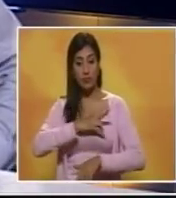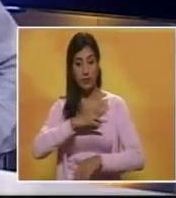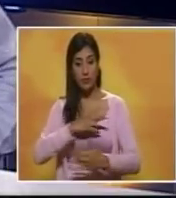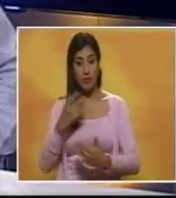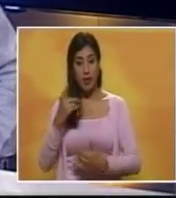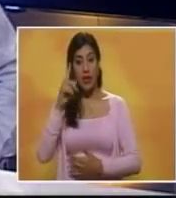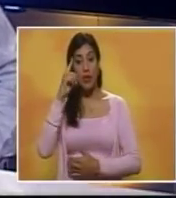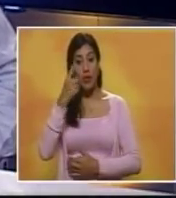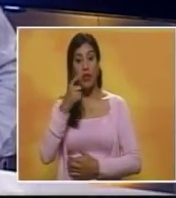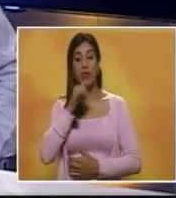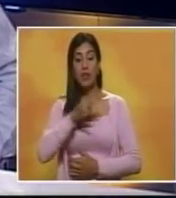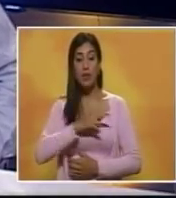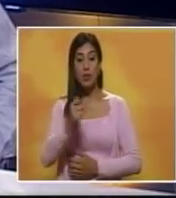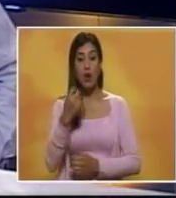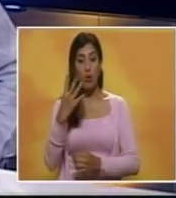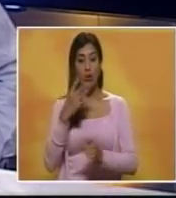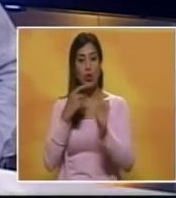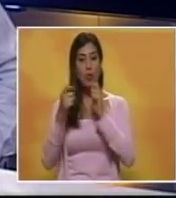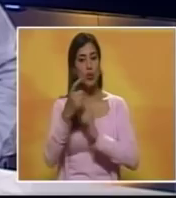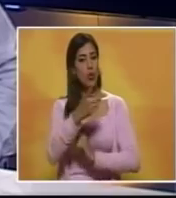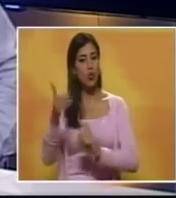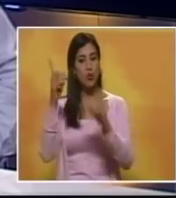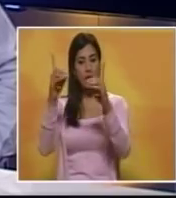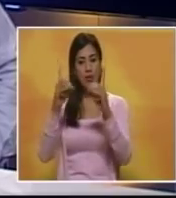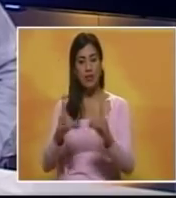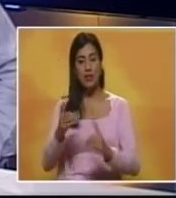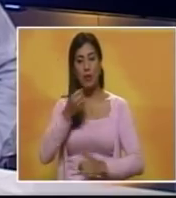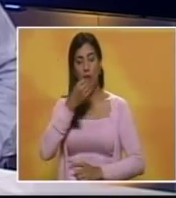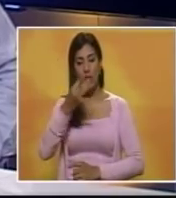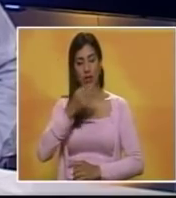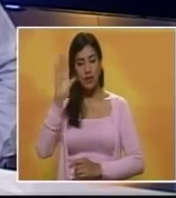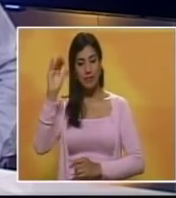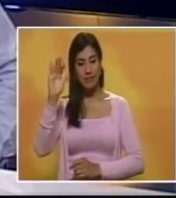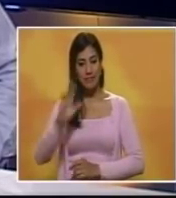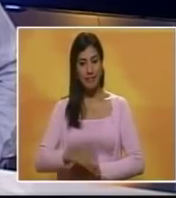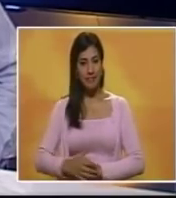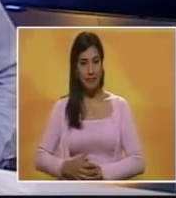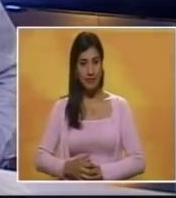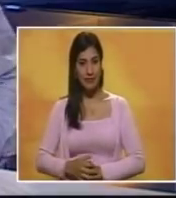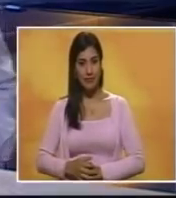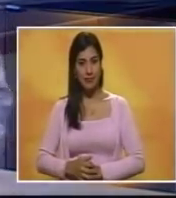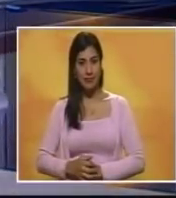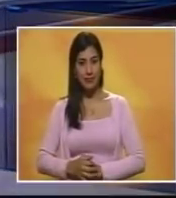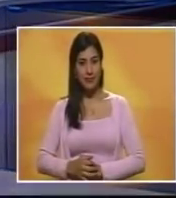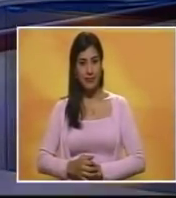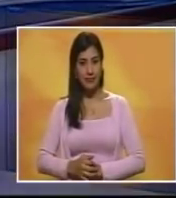emisión de Noticiero Venevisión. Recuerden, Noticiero Venevisión Canal 4 reporta. Ustedes deciden. A todos, buenas tardes.